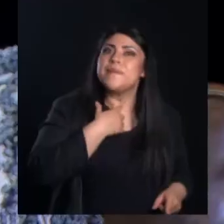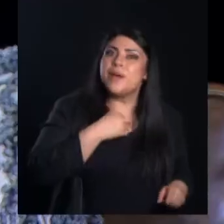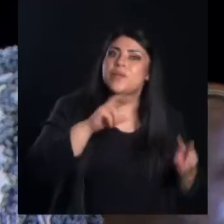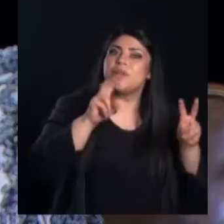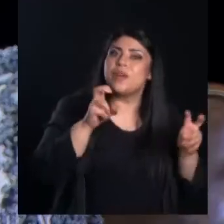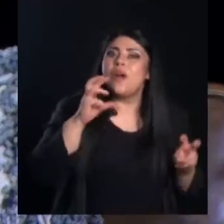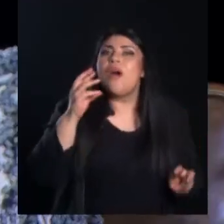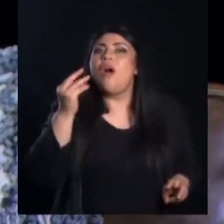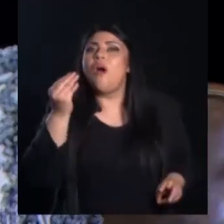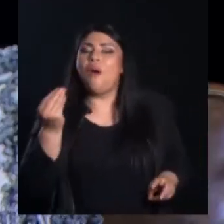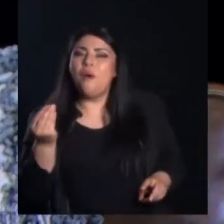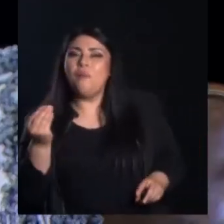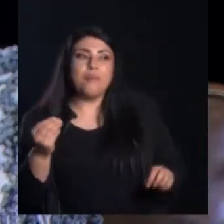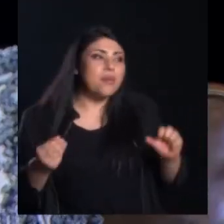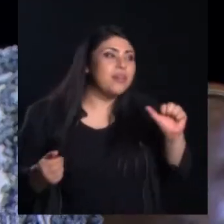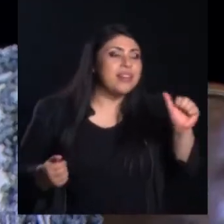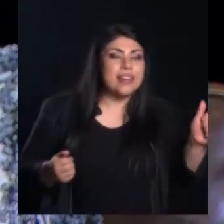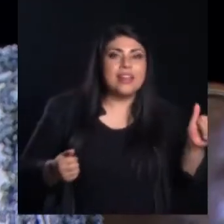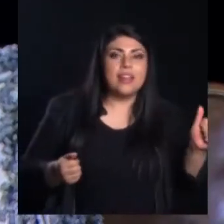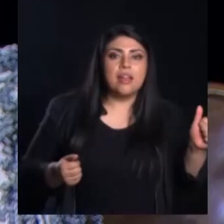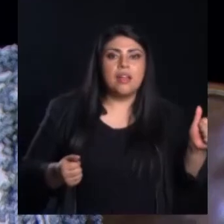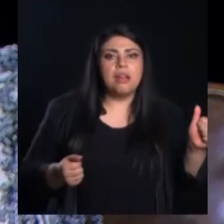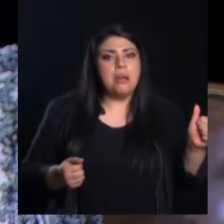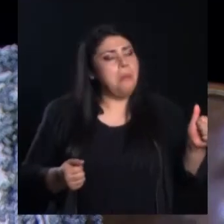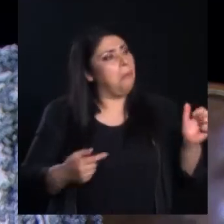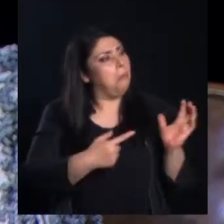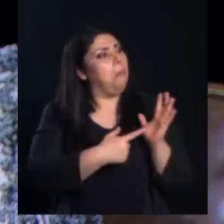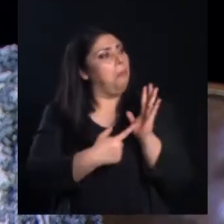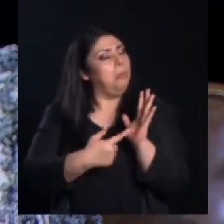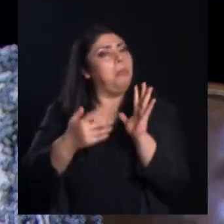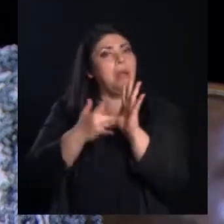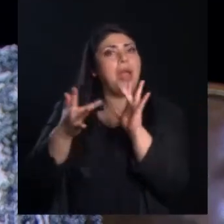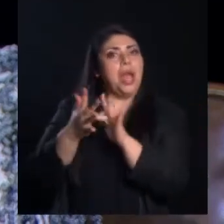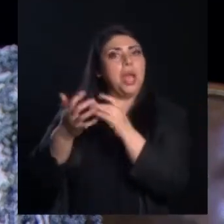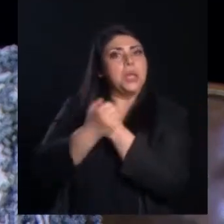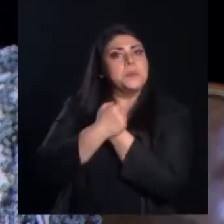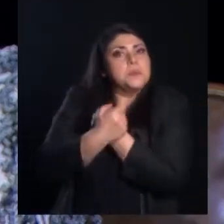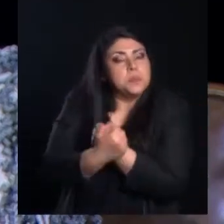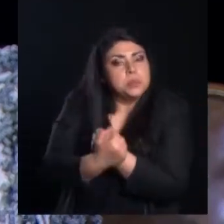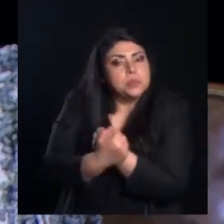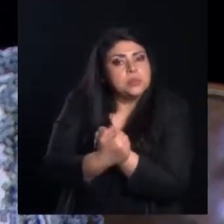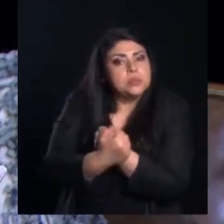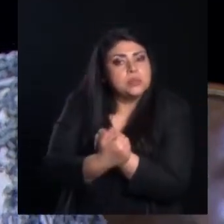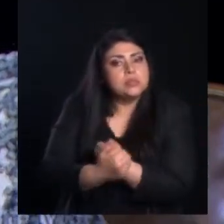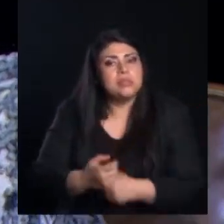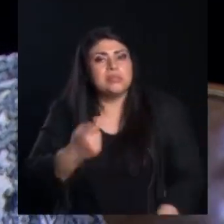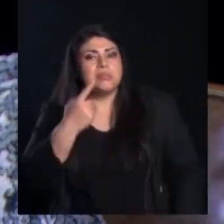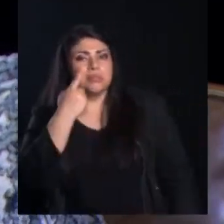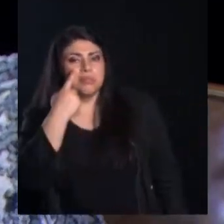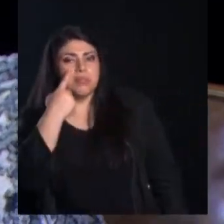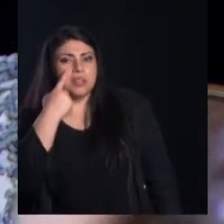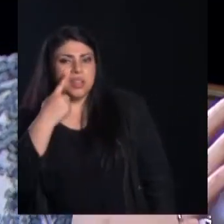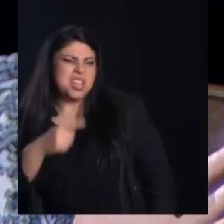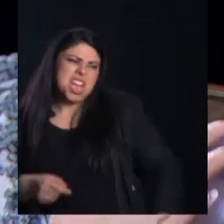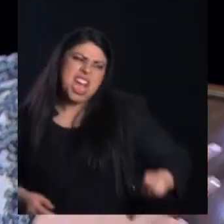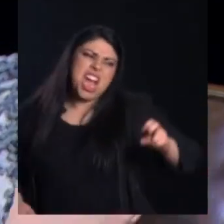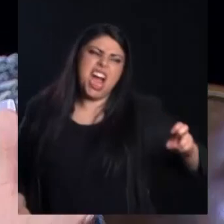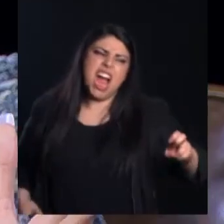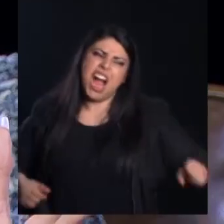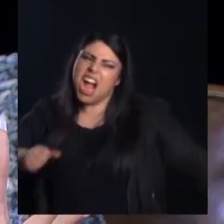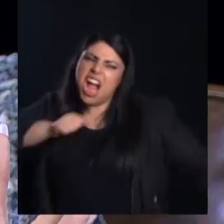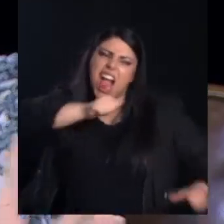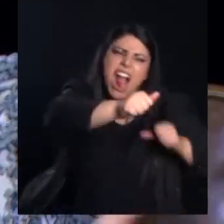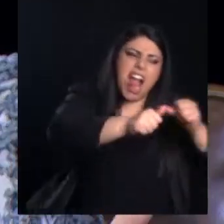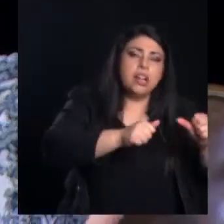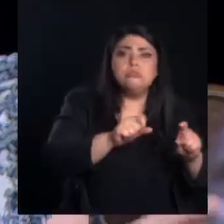porque muestra a jesús con amor y no en esta serie no muestra que le dijo hasta afuera no